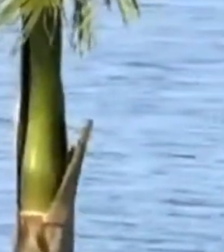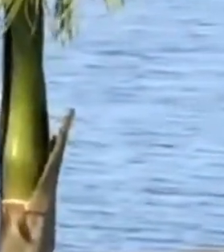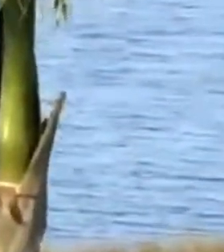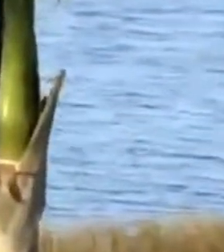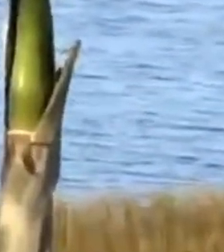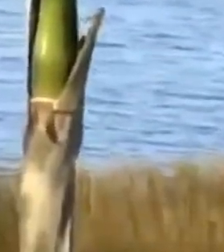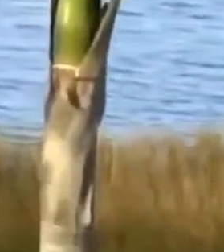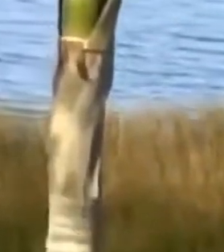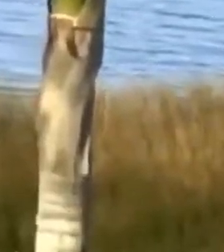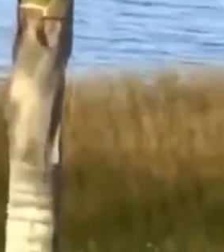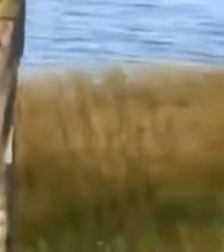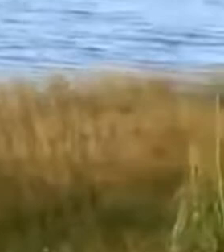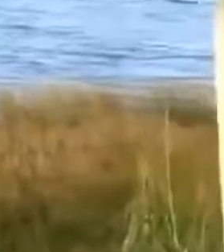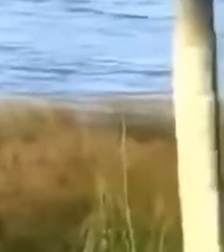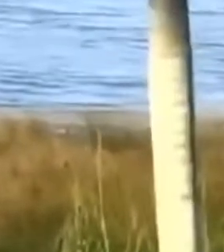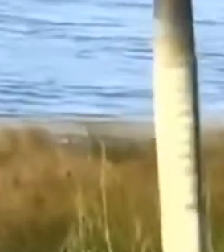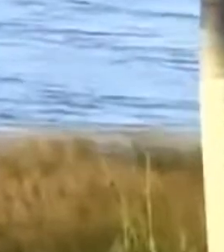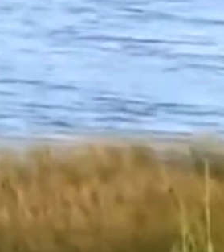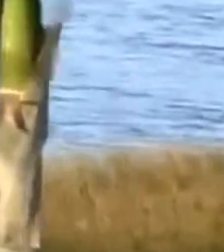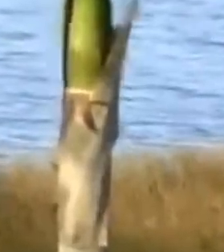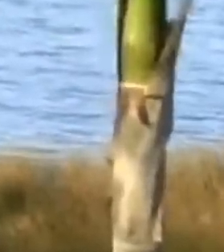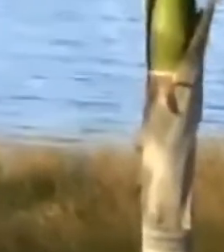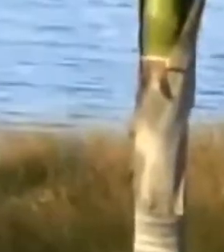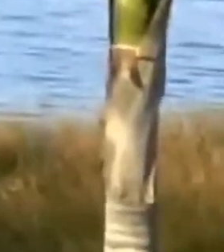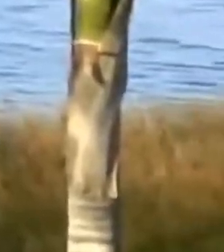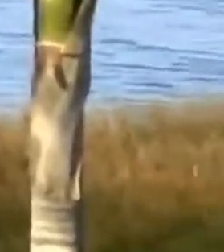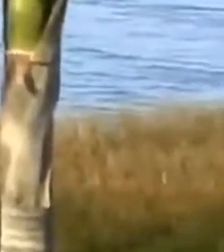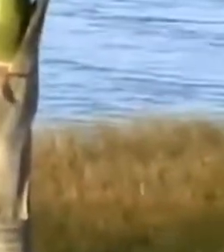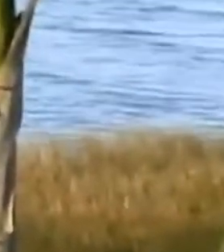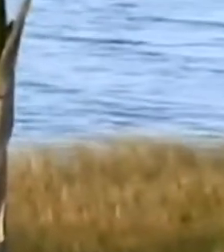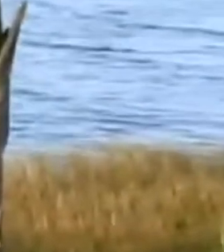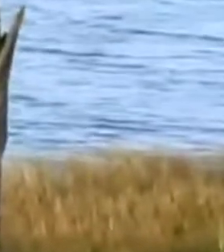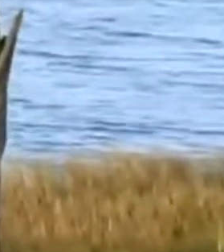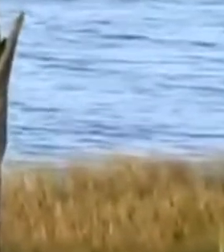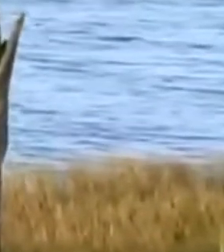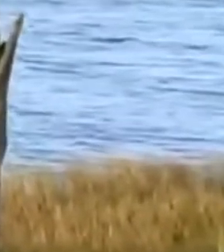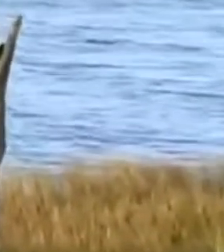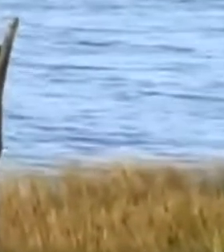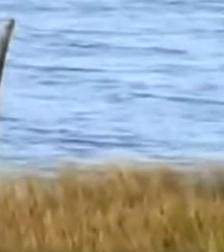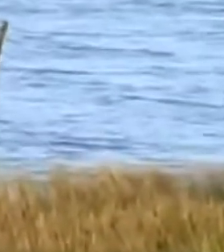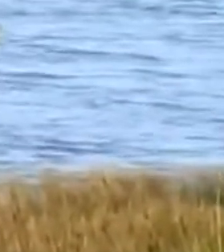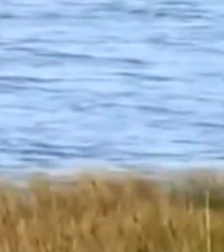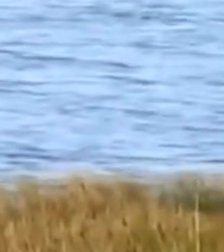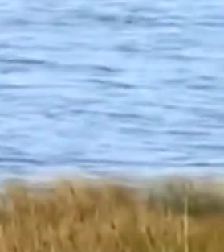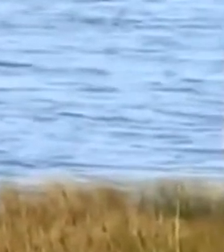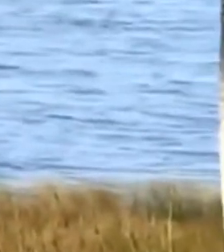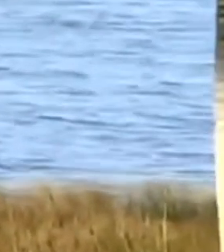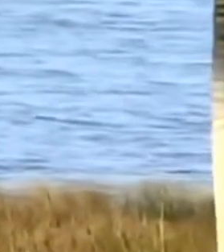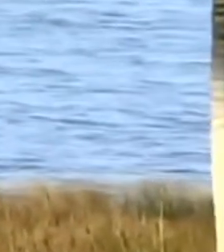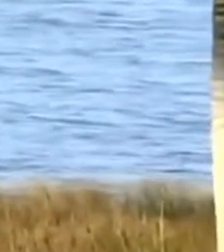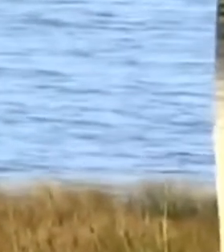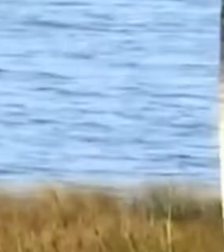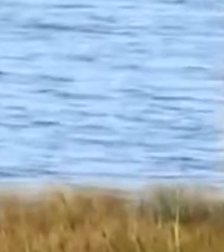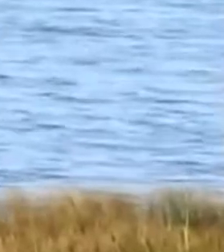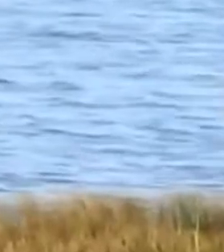laguna al interior. Pues hasta ahí llegó el jaguar.